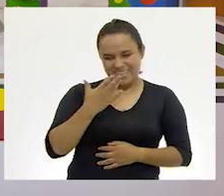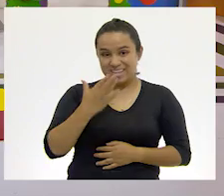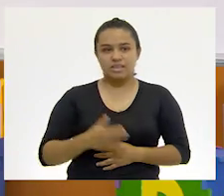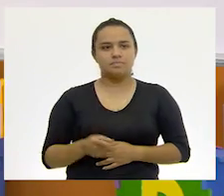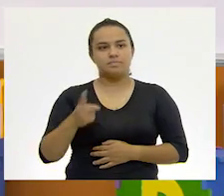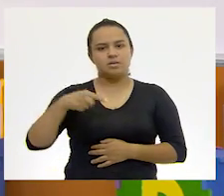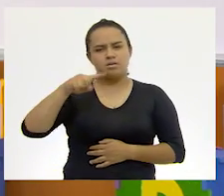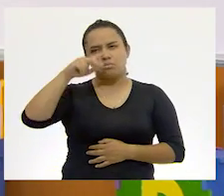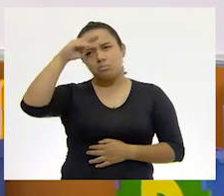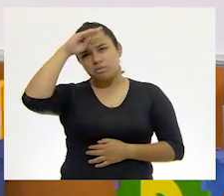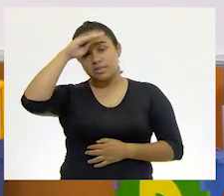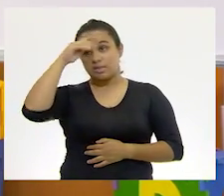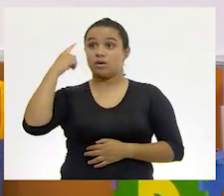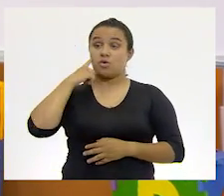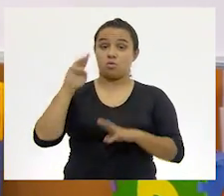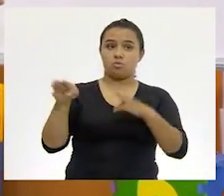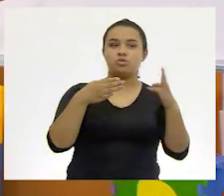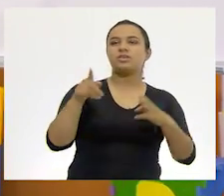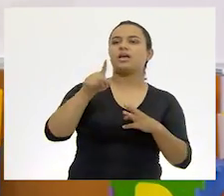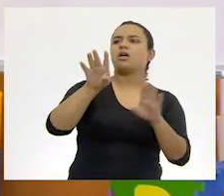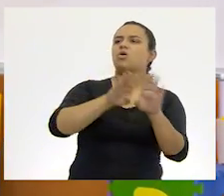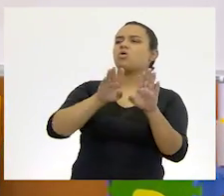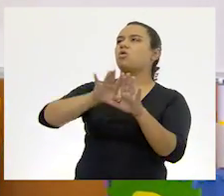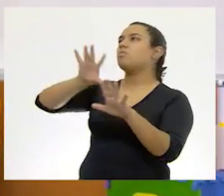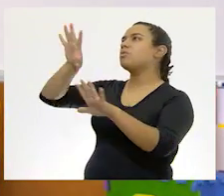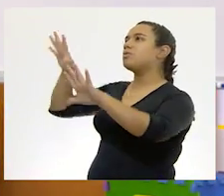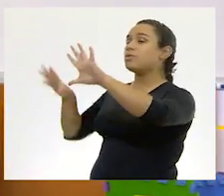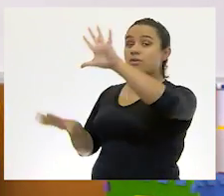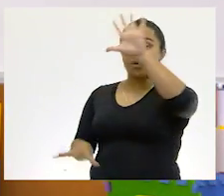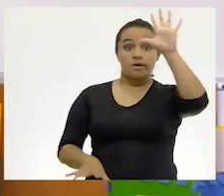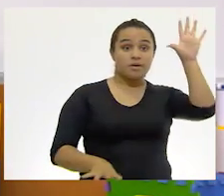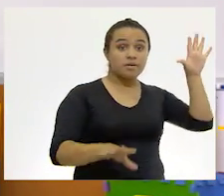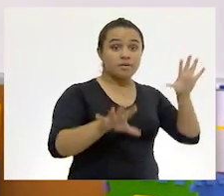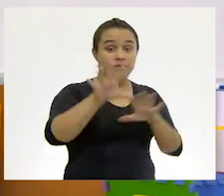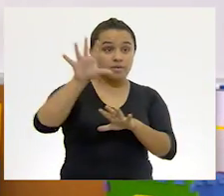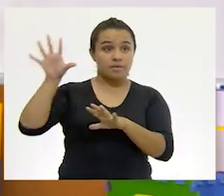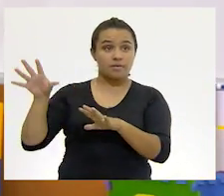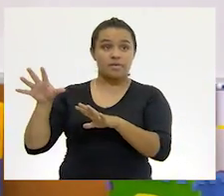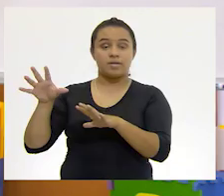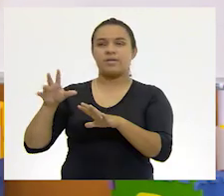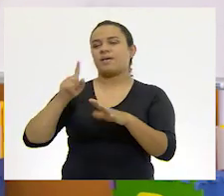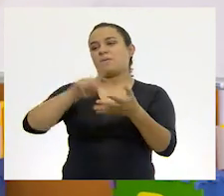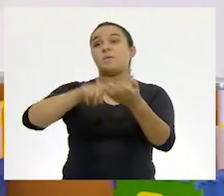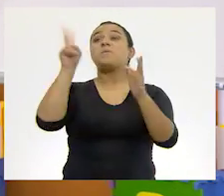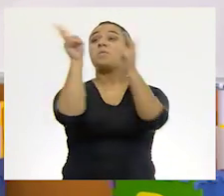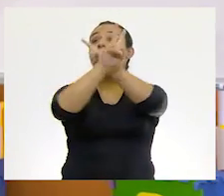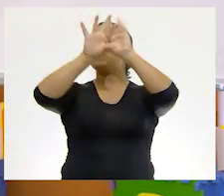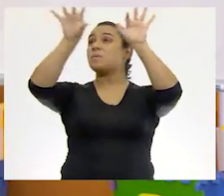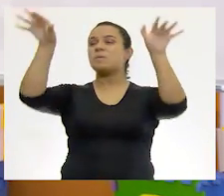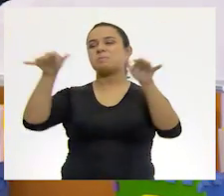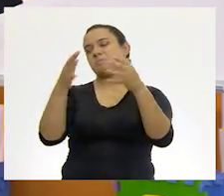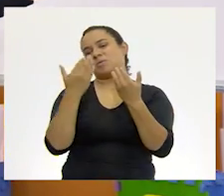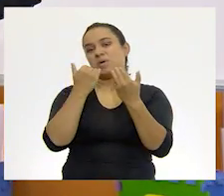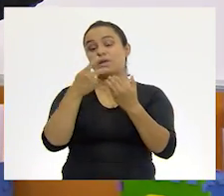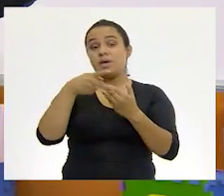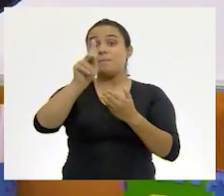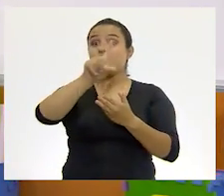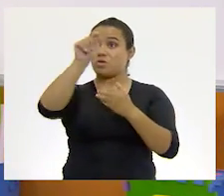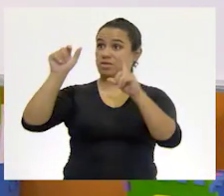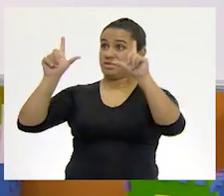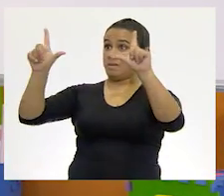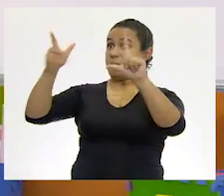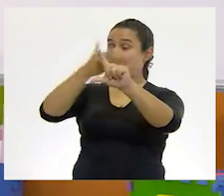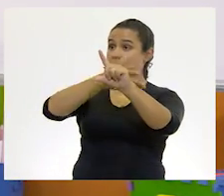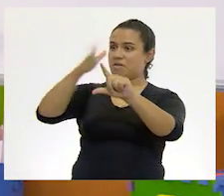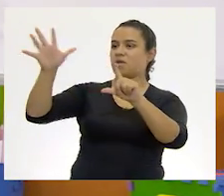pensemos entonces ahorita que suene la música, que empezamos a trazar por el aire. Obviamente no se va a marcar, ajá, pero cuando pasemos cerca de las